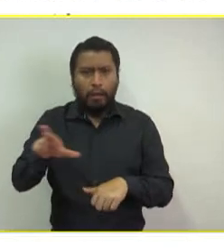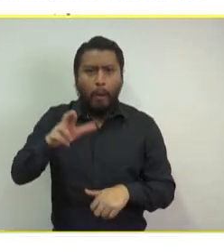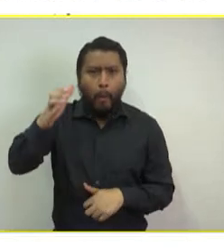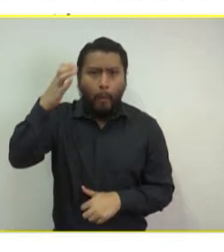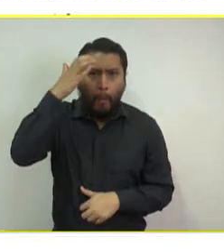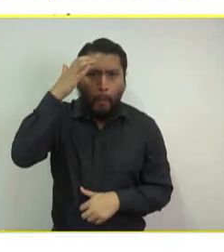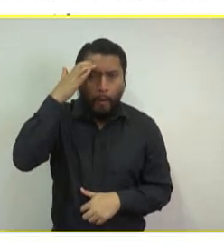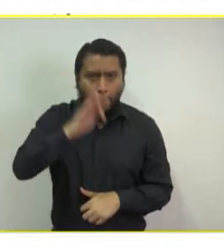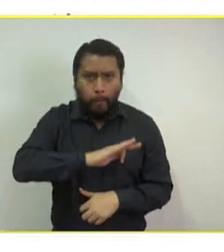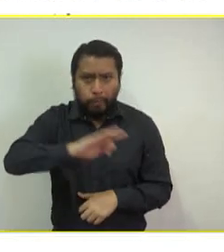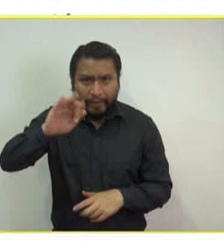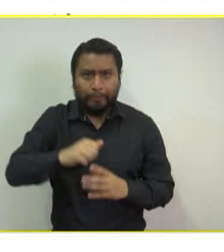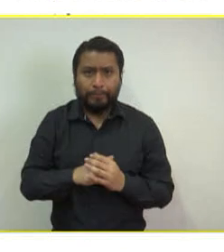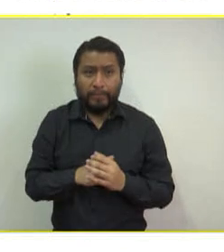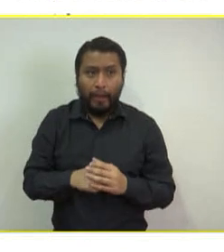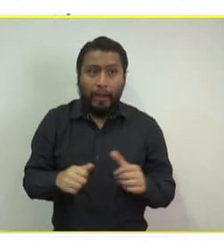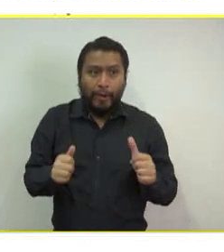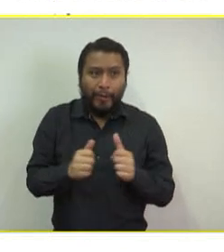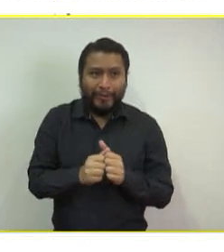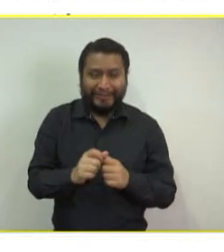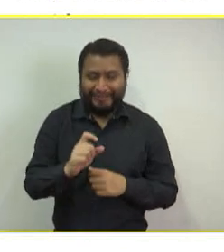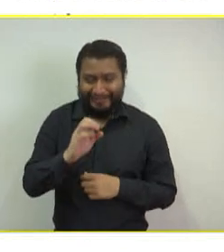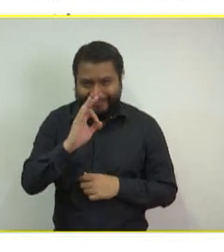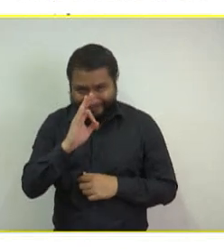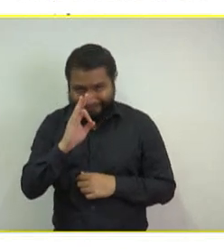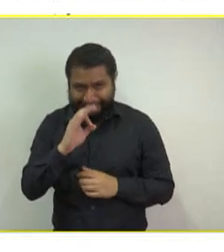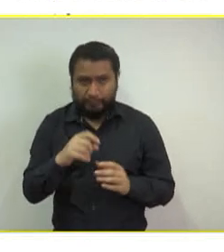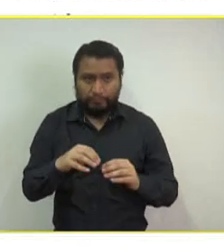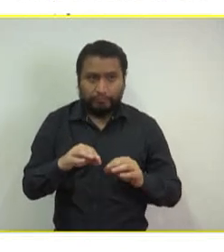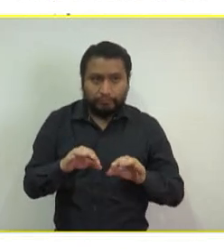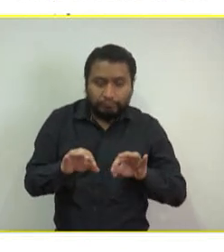que por medio de las fichas puedan